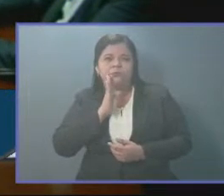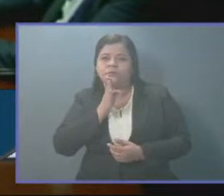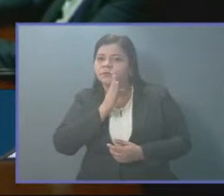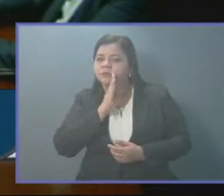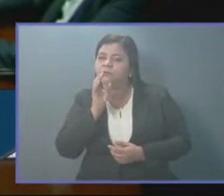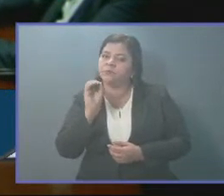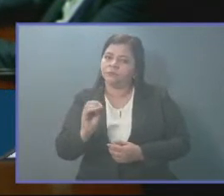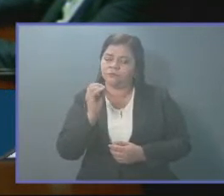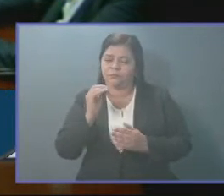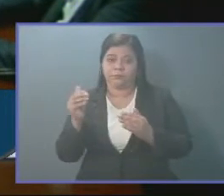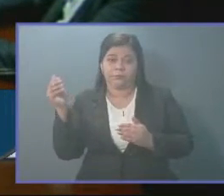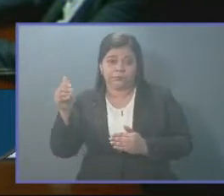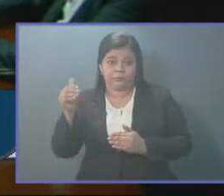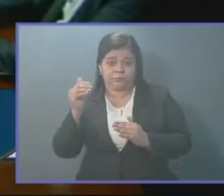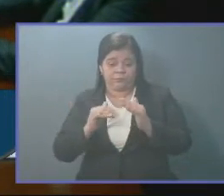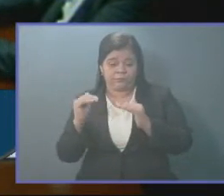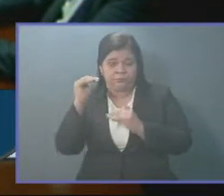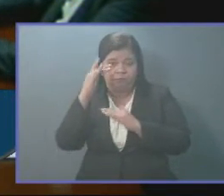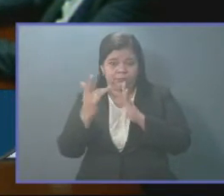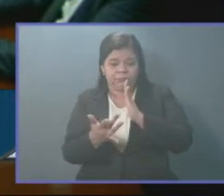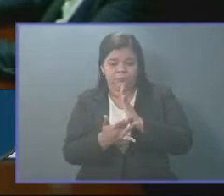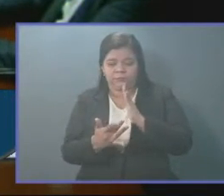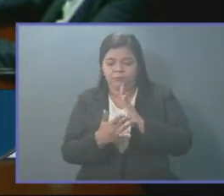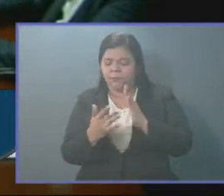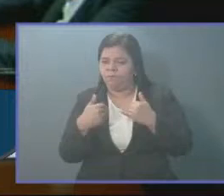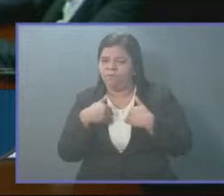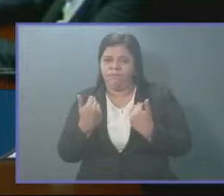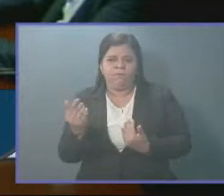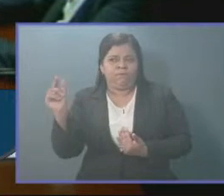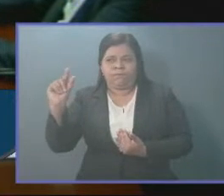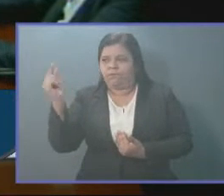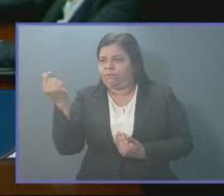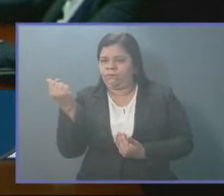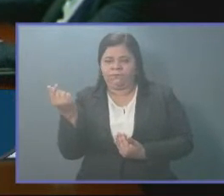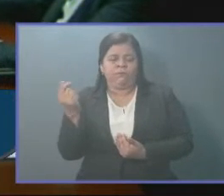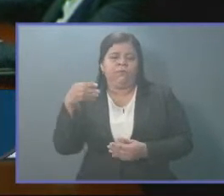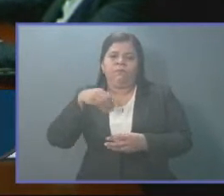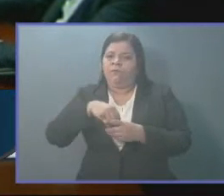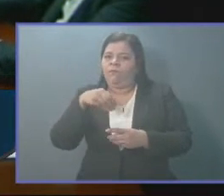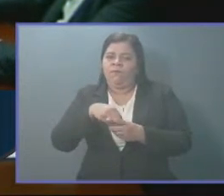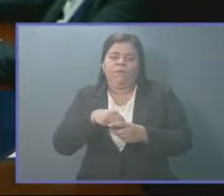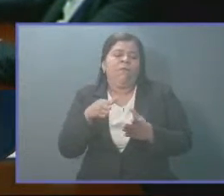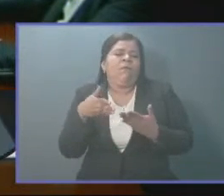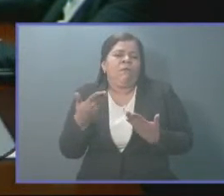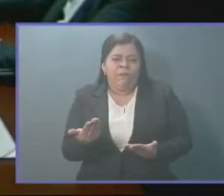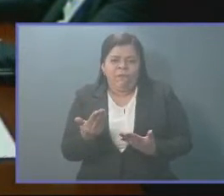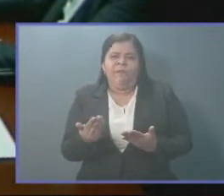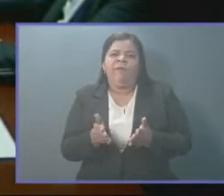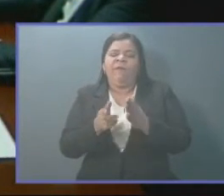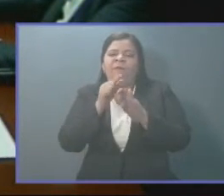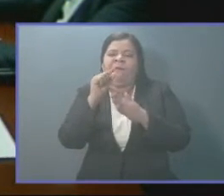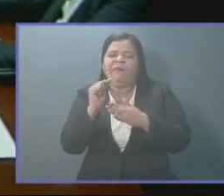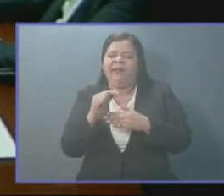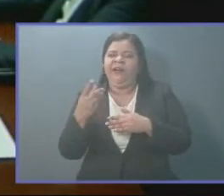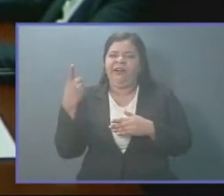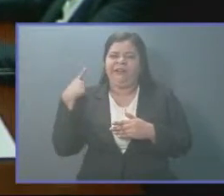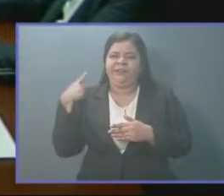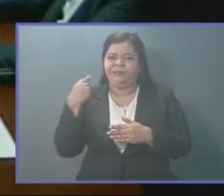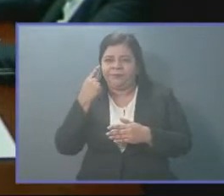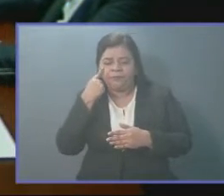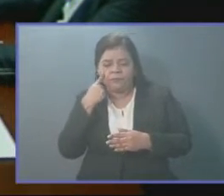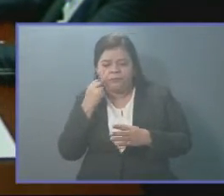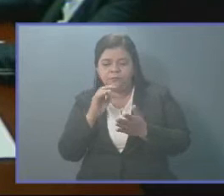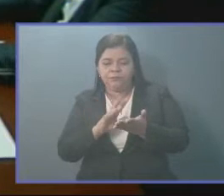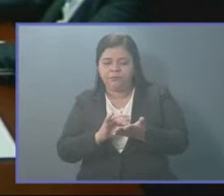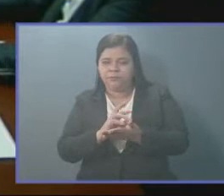superior técnica, no son sujetos de crédito con las instituciones financieras debido a instrucciones giradas por la directora de Auditoría Interna